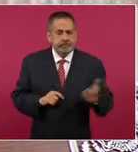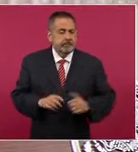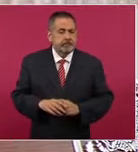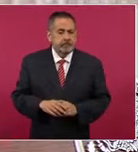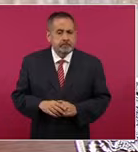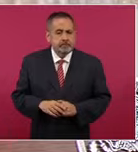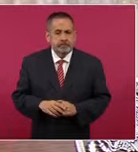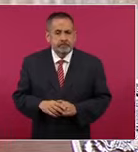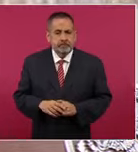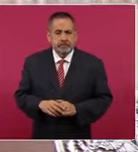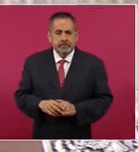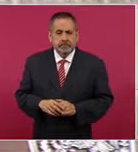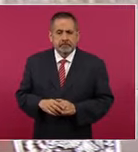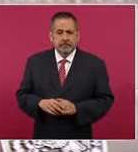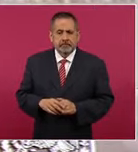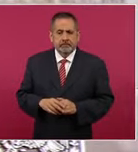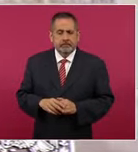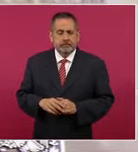lo